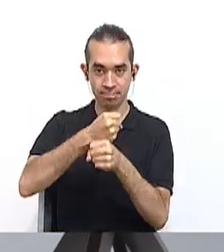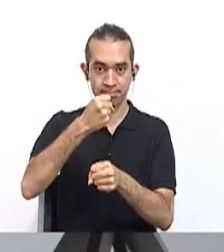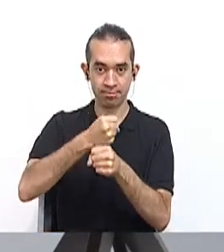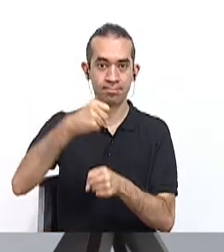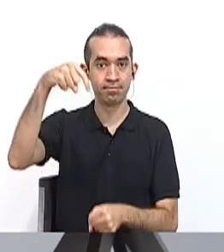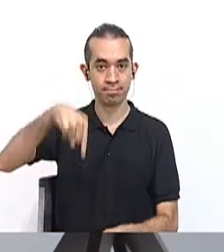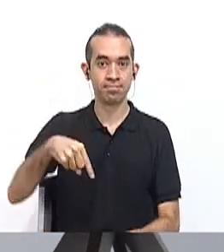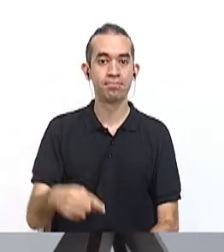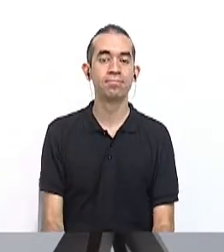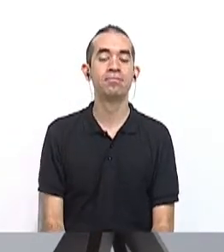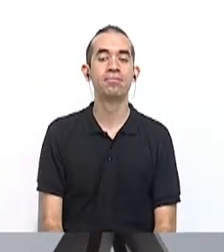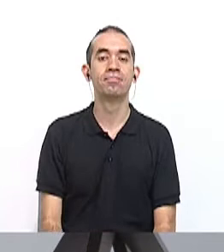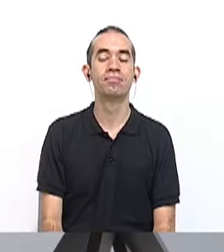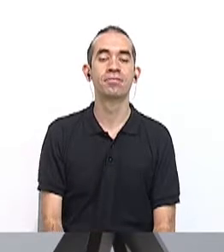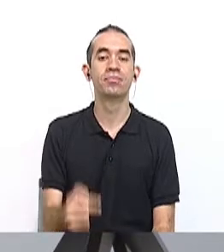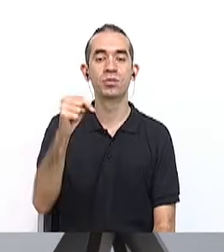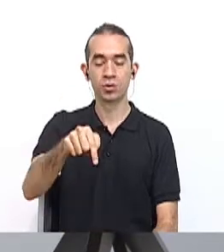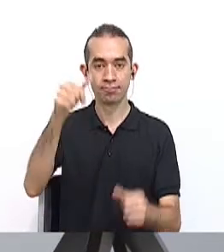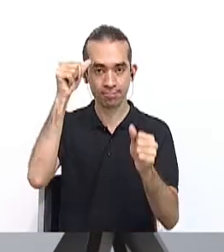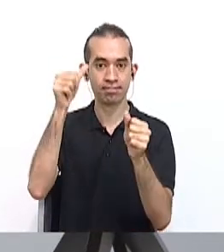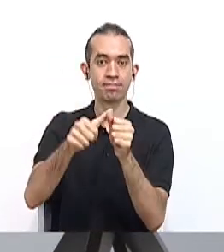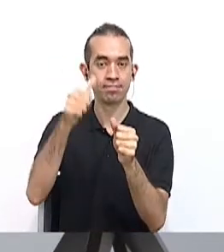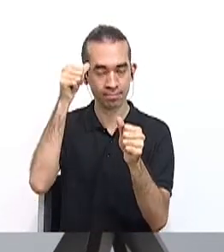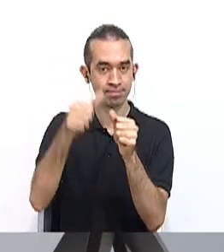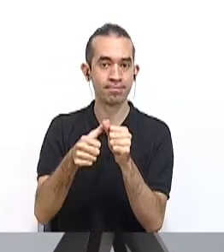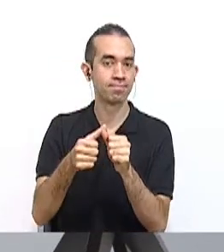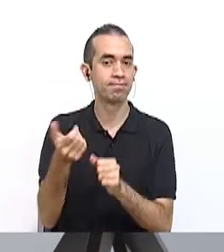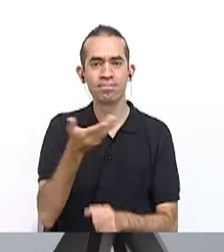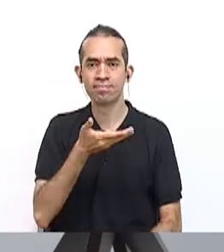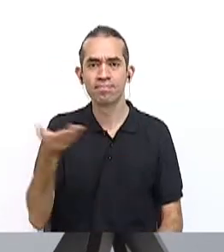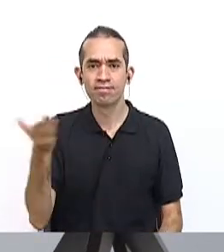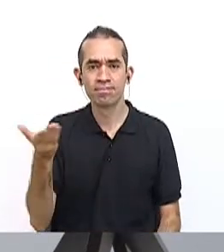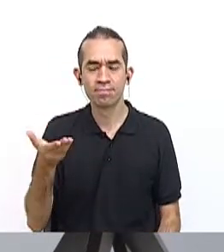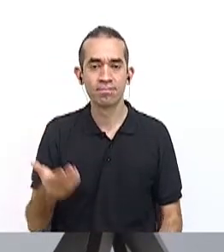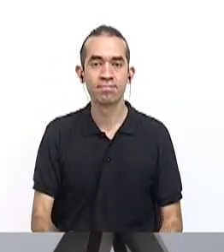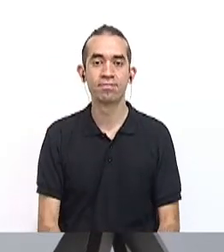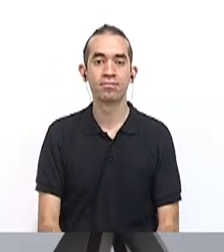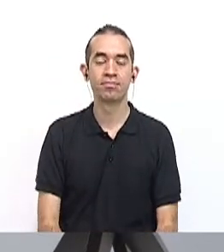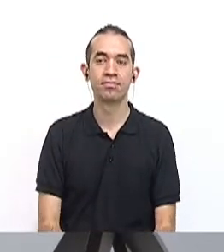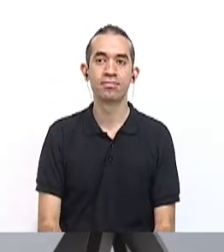hoy. Vamos a recordar lo siguiente.